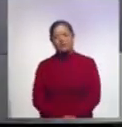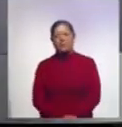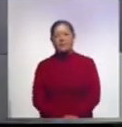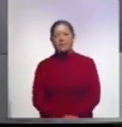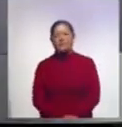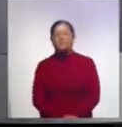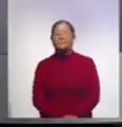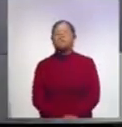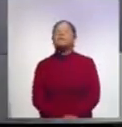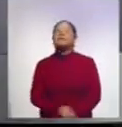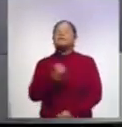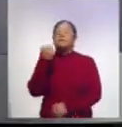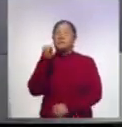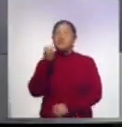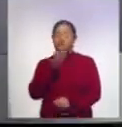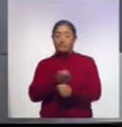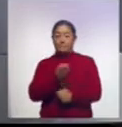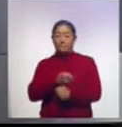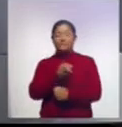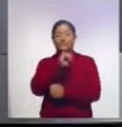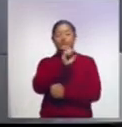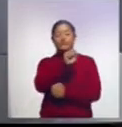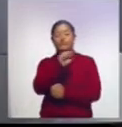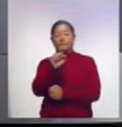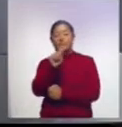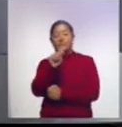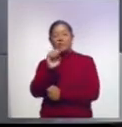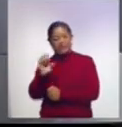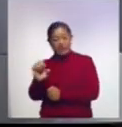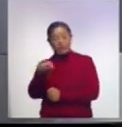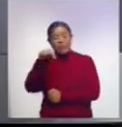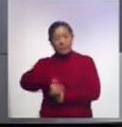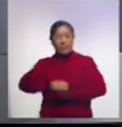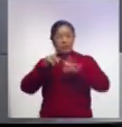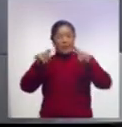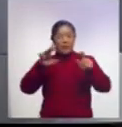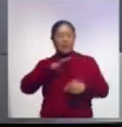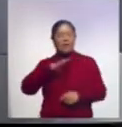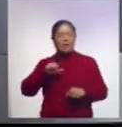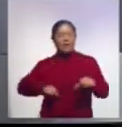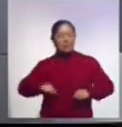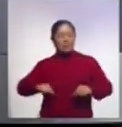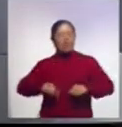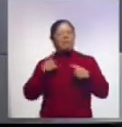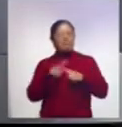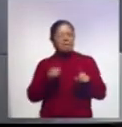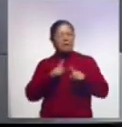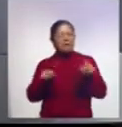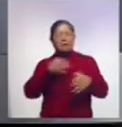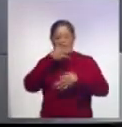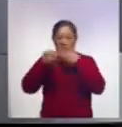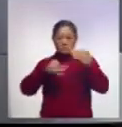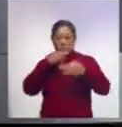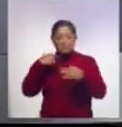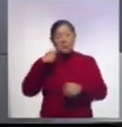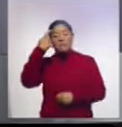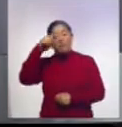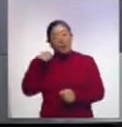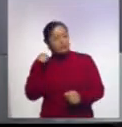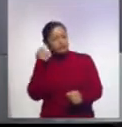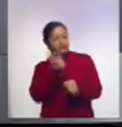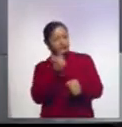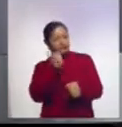Durante este mes de septiembre, el ISSSTE, aquí en Tlaxcala, desarrollará diversas acciones de promoción sobre la detección